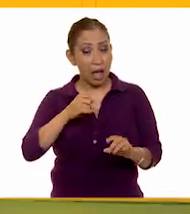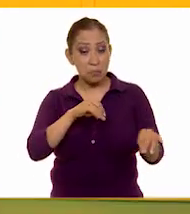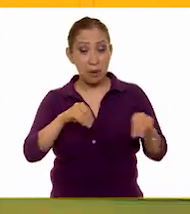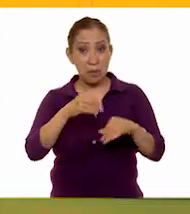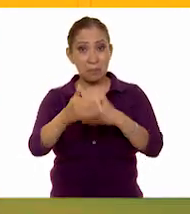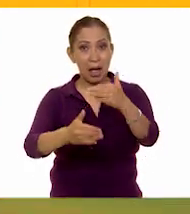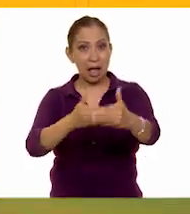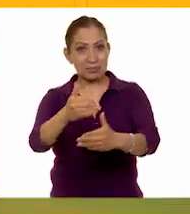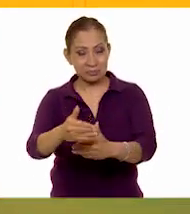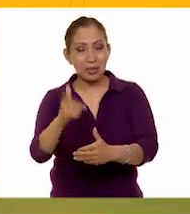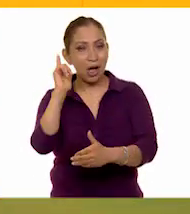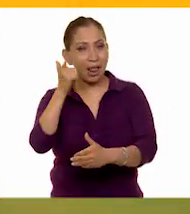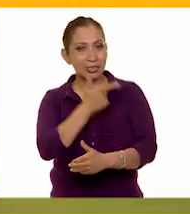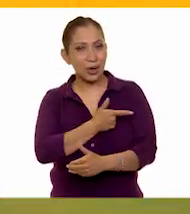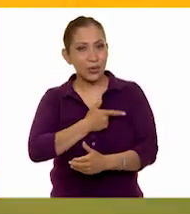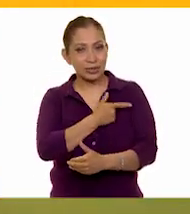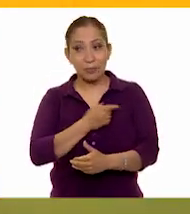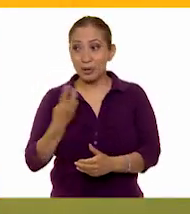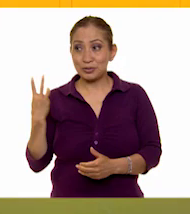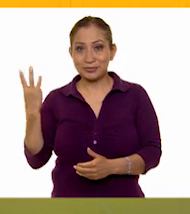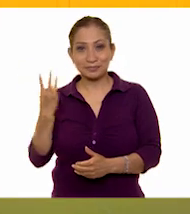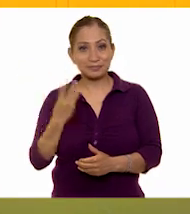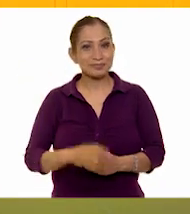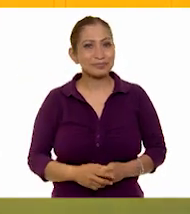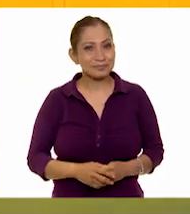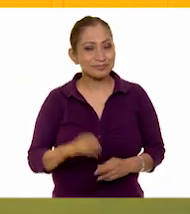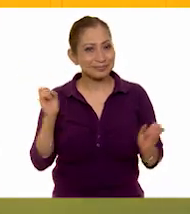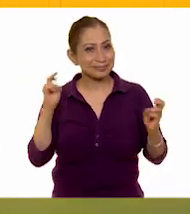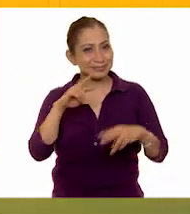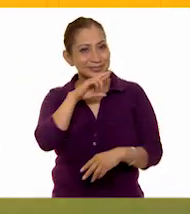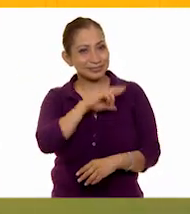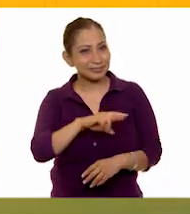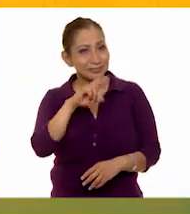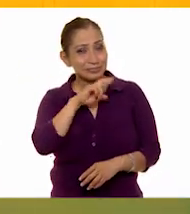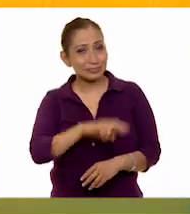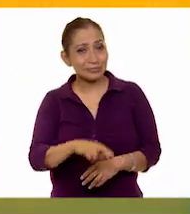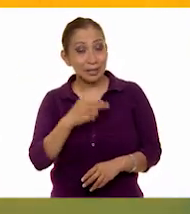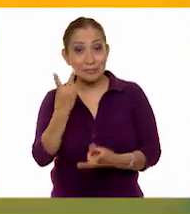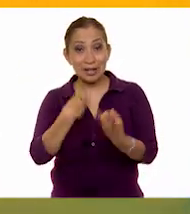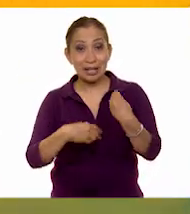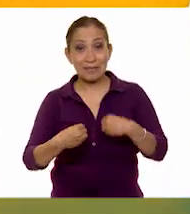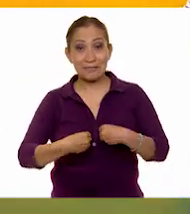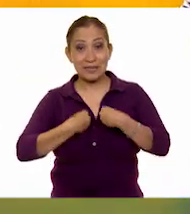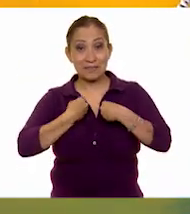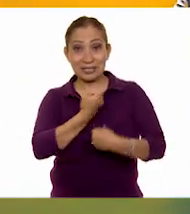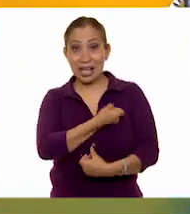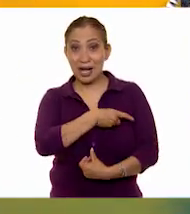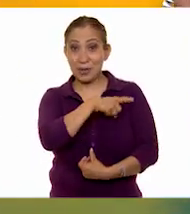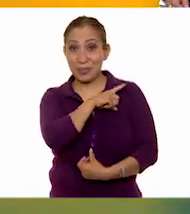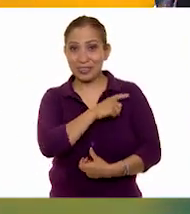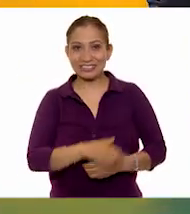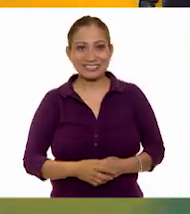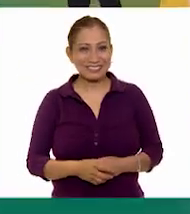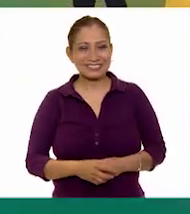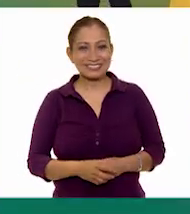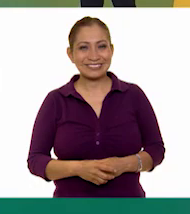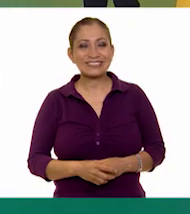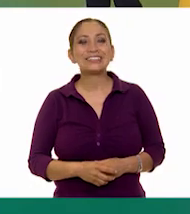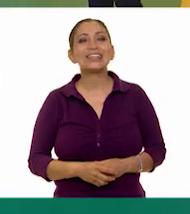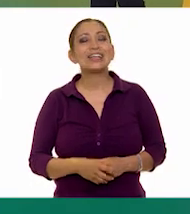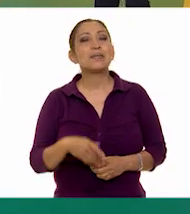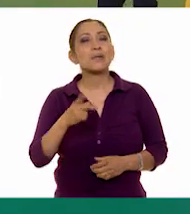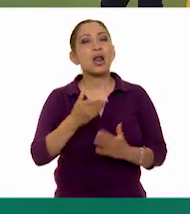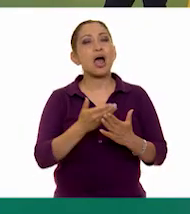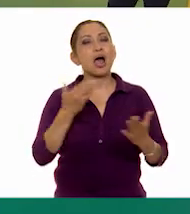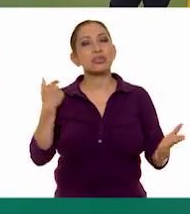más. Espero que lo hayan disfrutado tanto como nosotros. ¡Hasta pronto! ¡Y vive saludablemente! Y bueno,